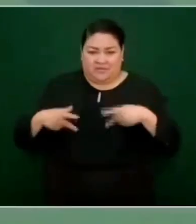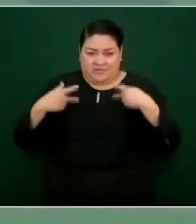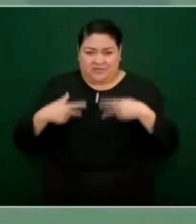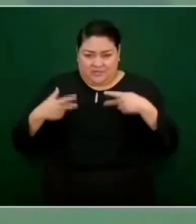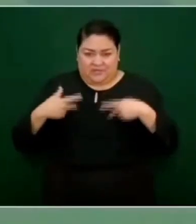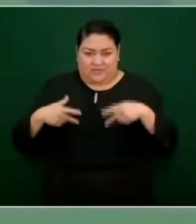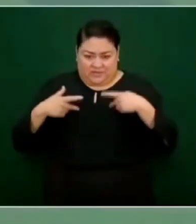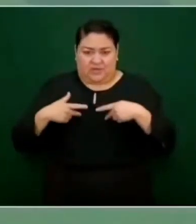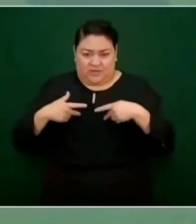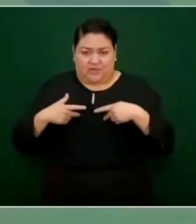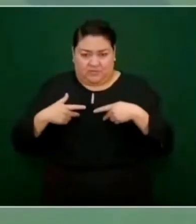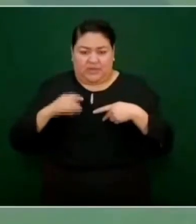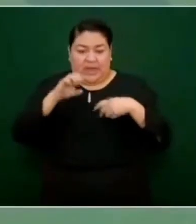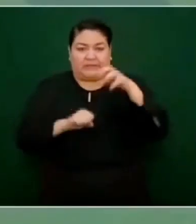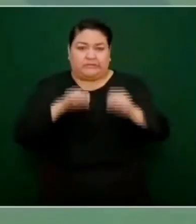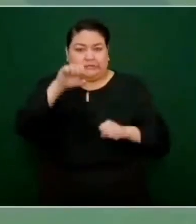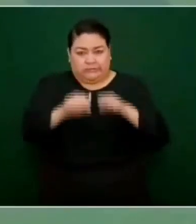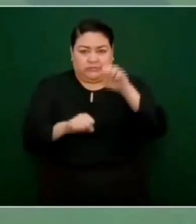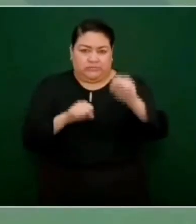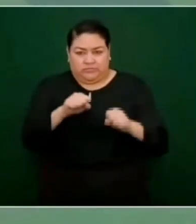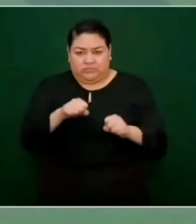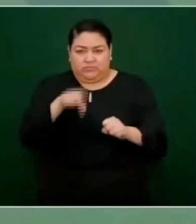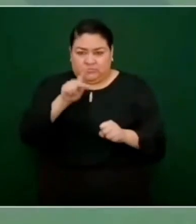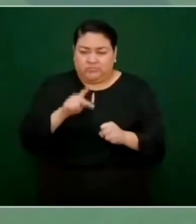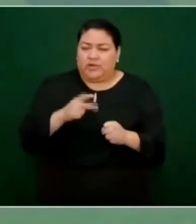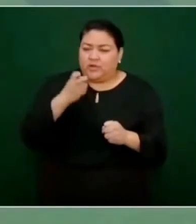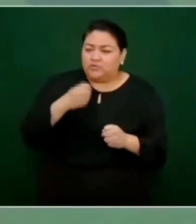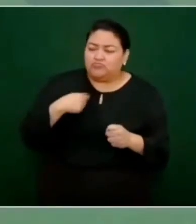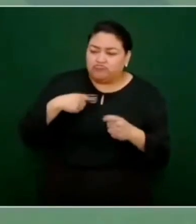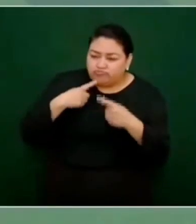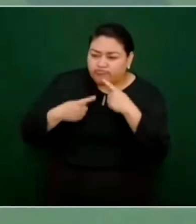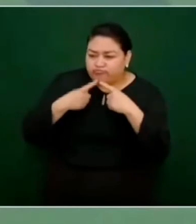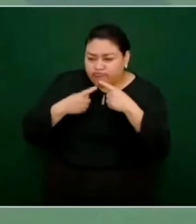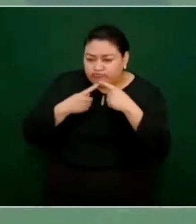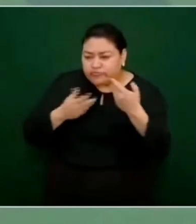al derecho de vía. Eso lo estamos haciendo en el Istmo